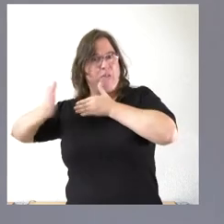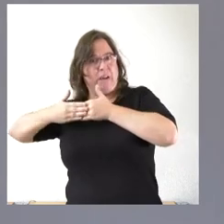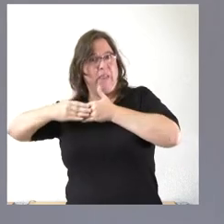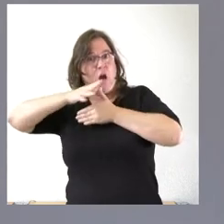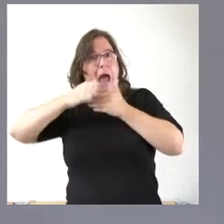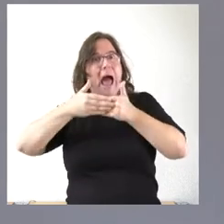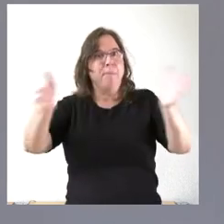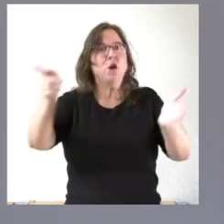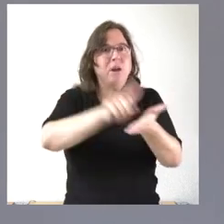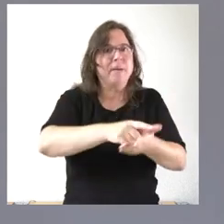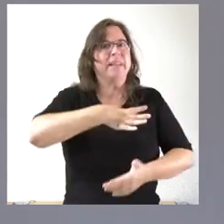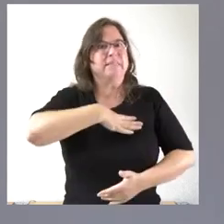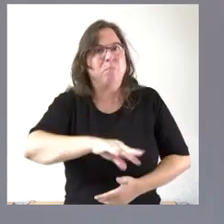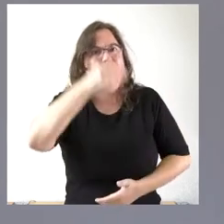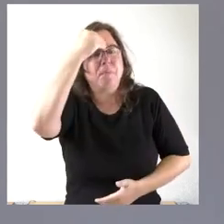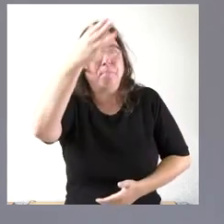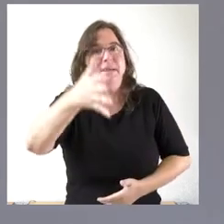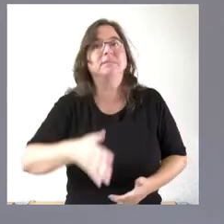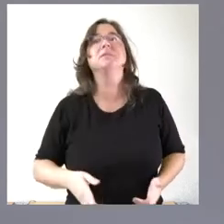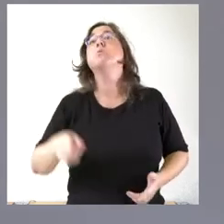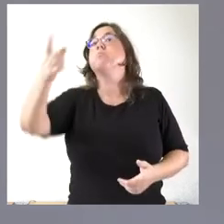tienen que decir los promotores, que son